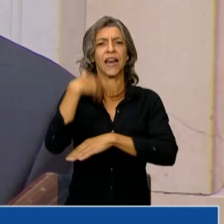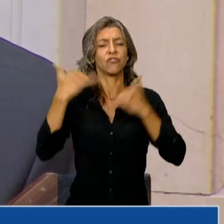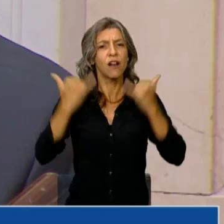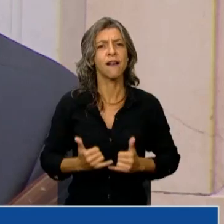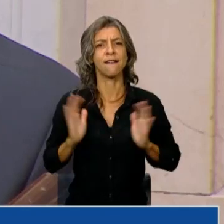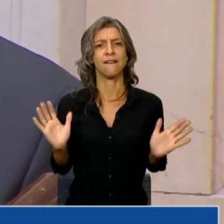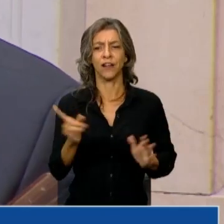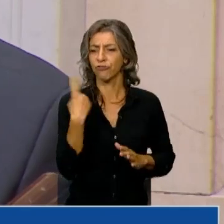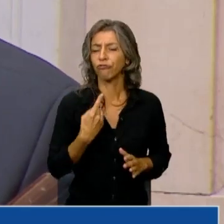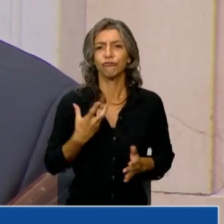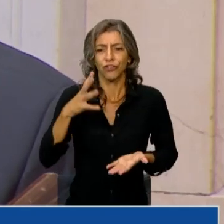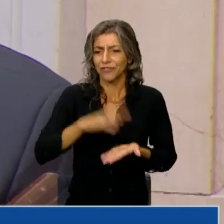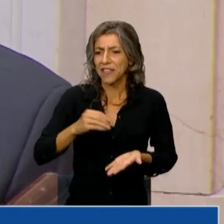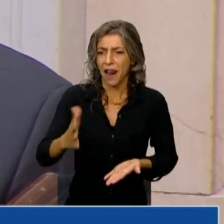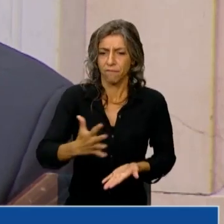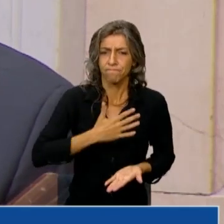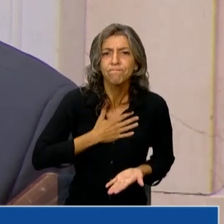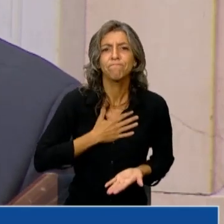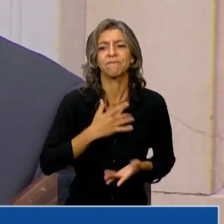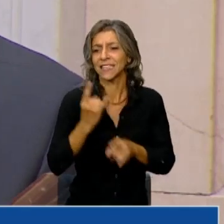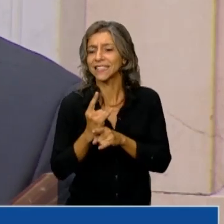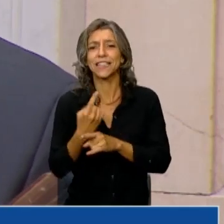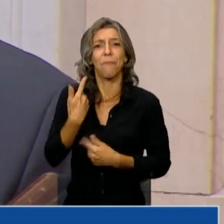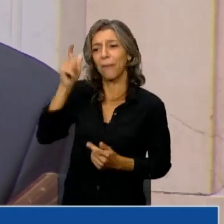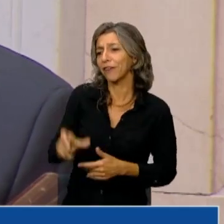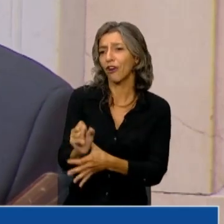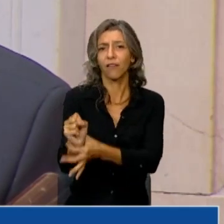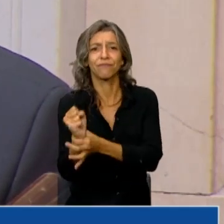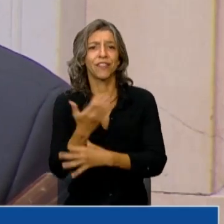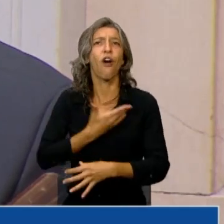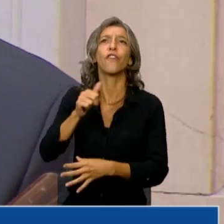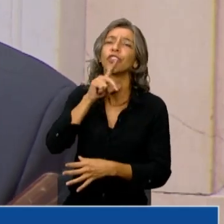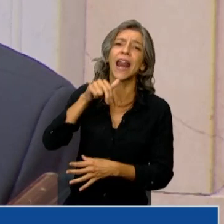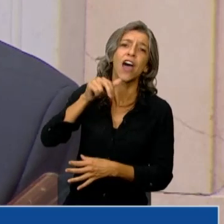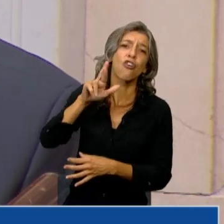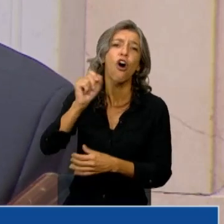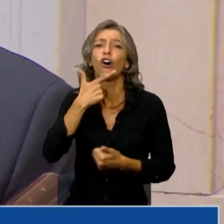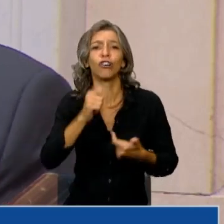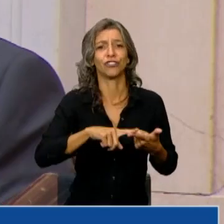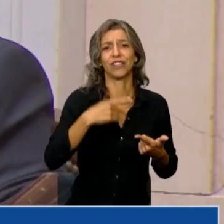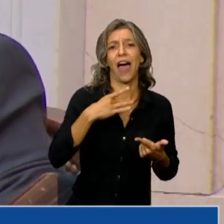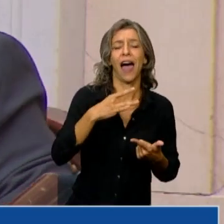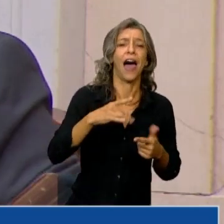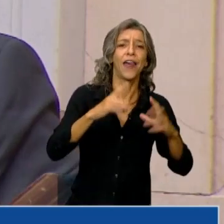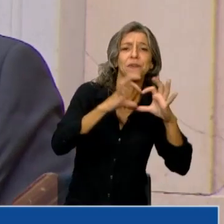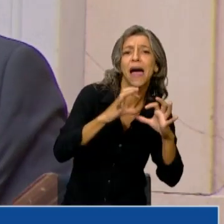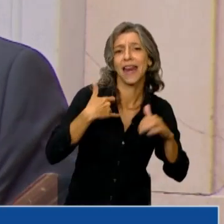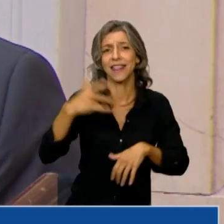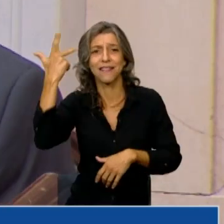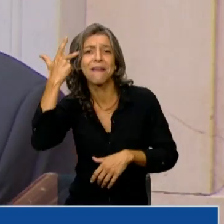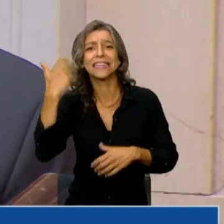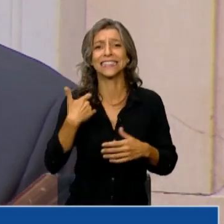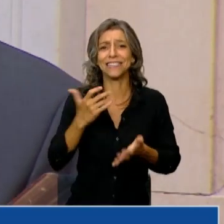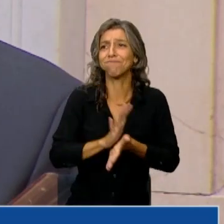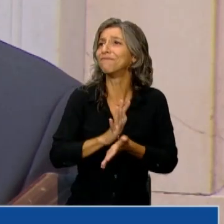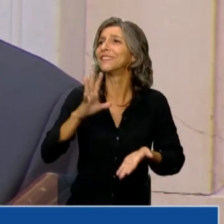la tierra de Olmedo. Somos la tierra del Negro Fontana Rosa. Somos la tierra de los campeones del mundo, de Angelito Di María, de Lionel Messi. Por